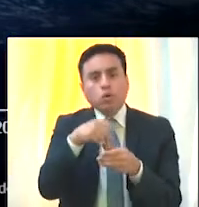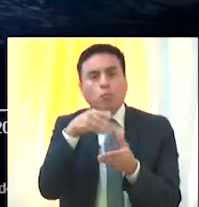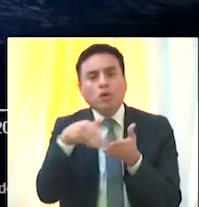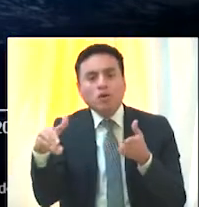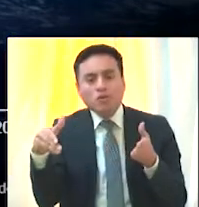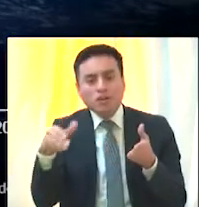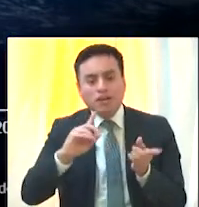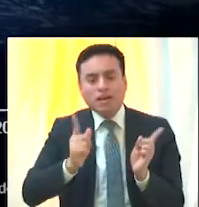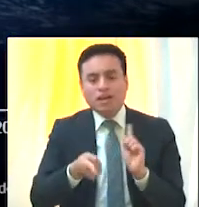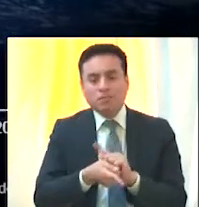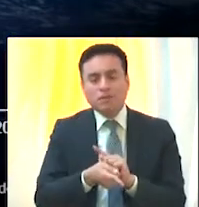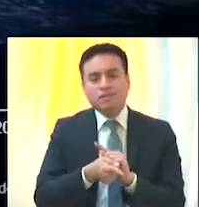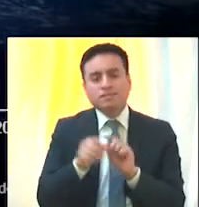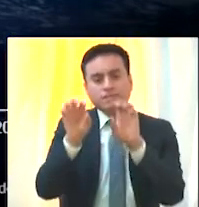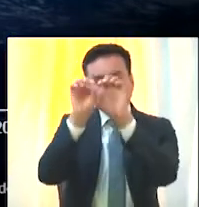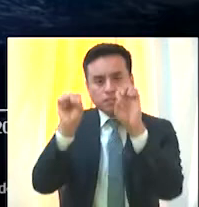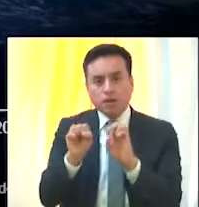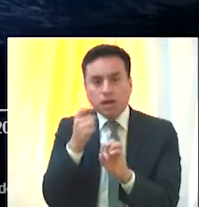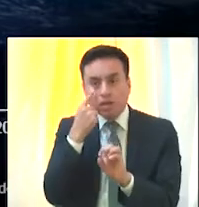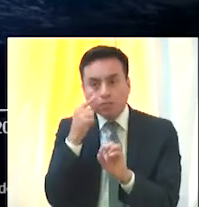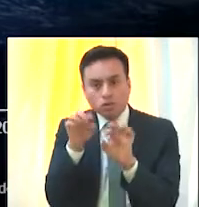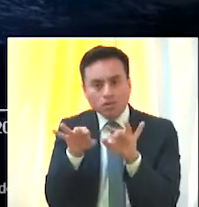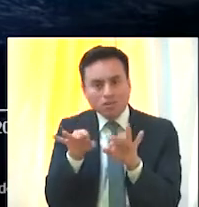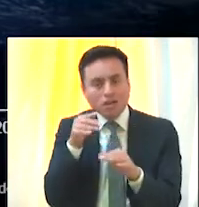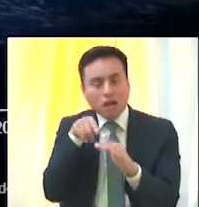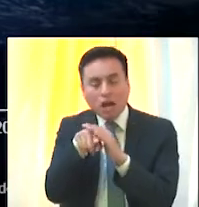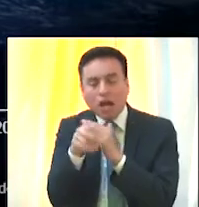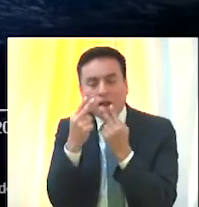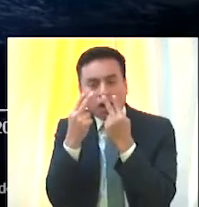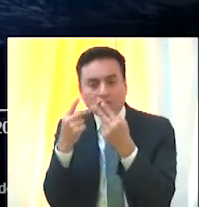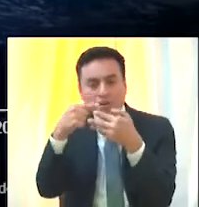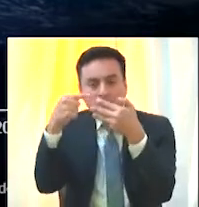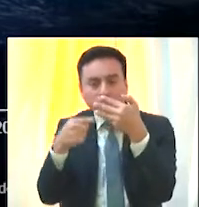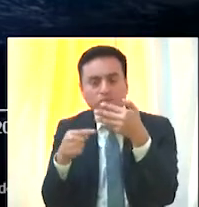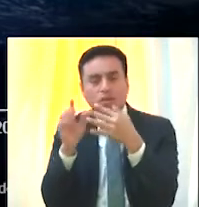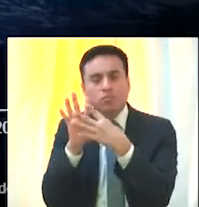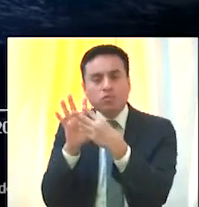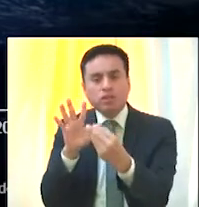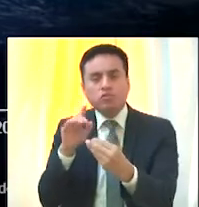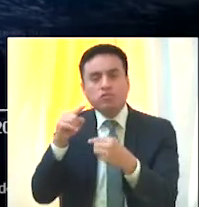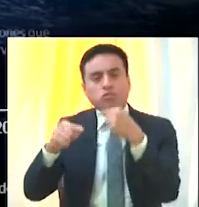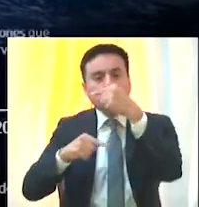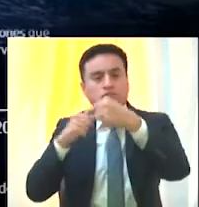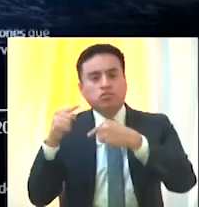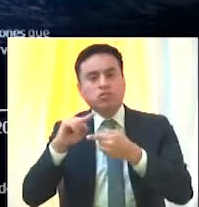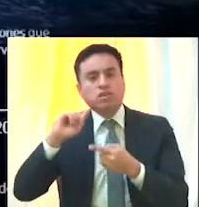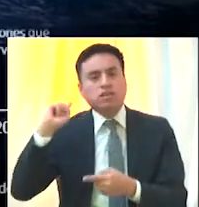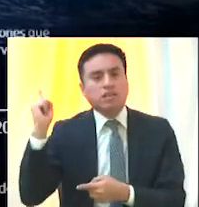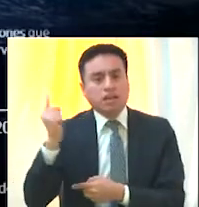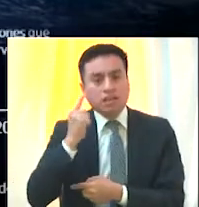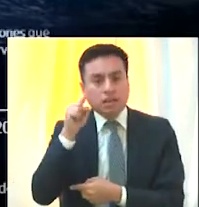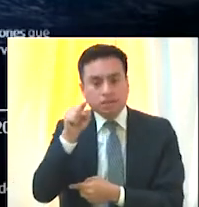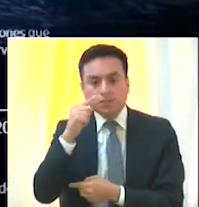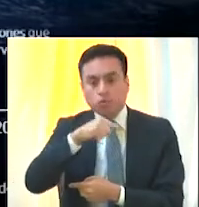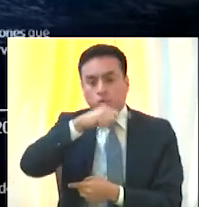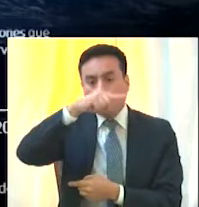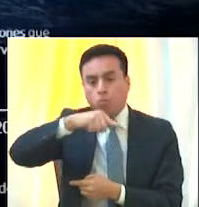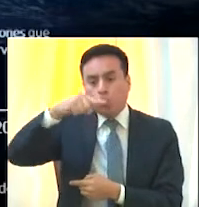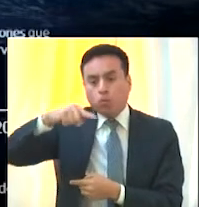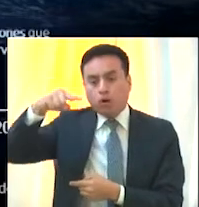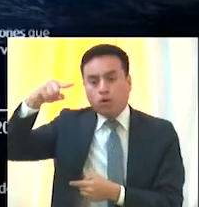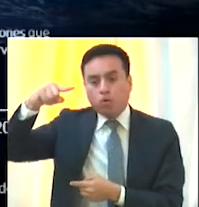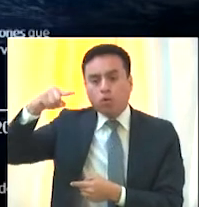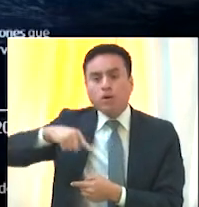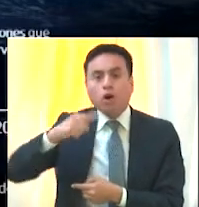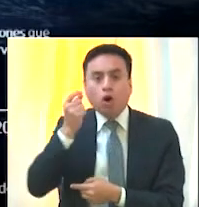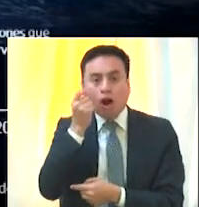la pasamos a través de estos sistemas de simulación, que entre paréntesis se llaman modelos de circulación general, ahí obtenemos una curva que nuevamente está acá en